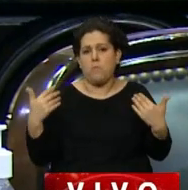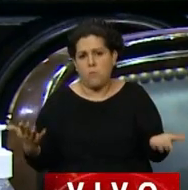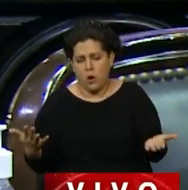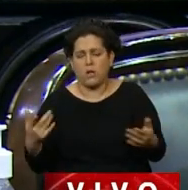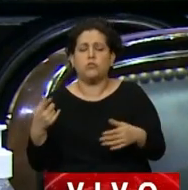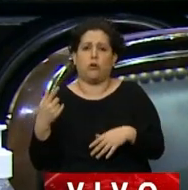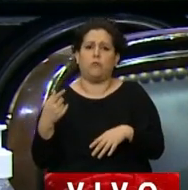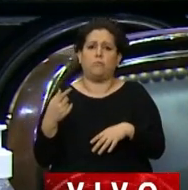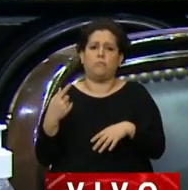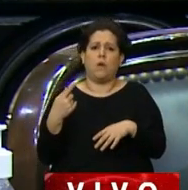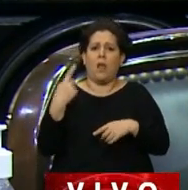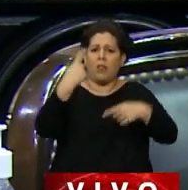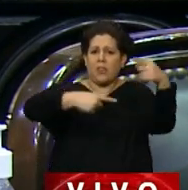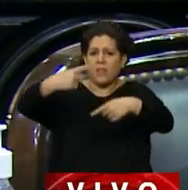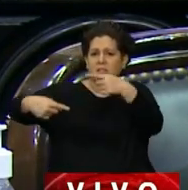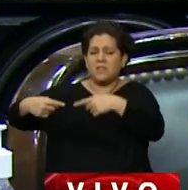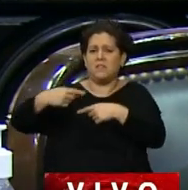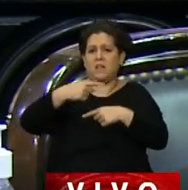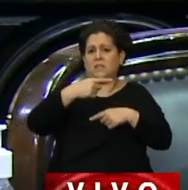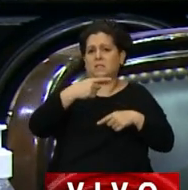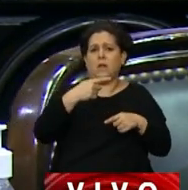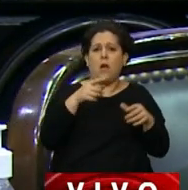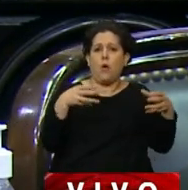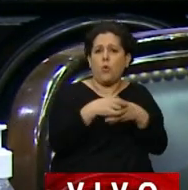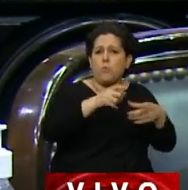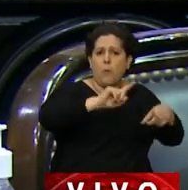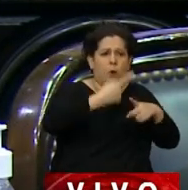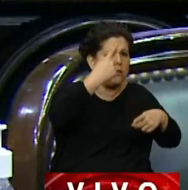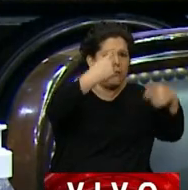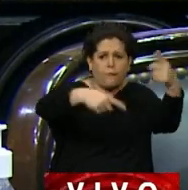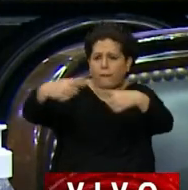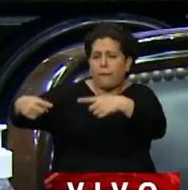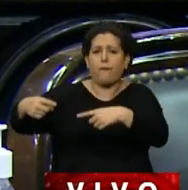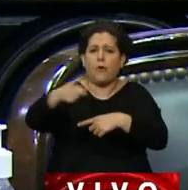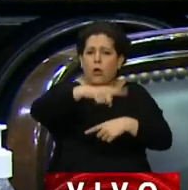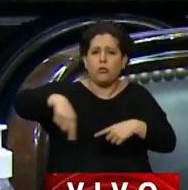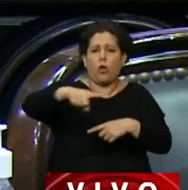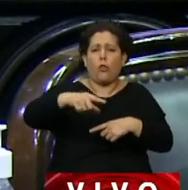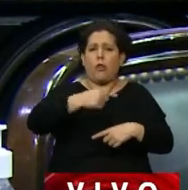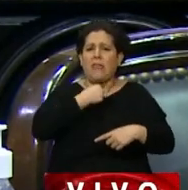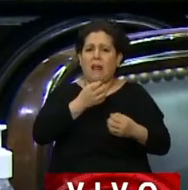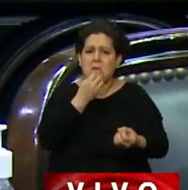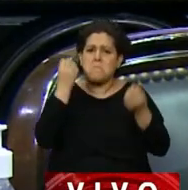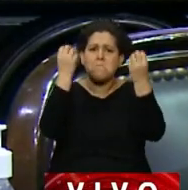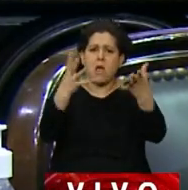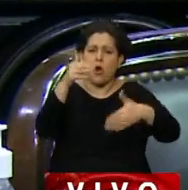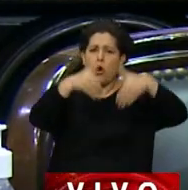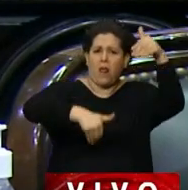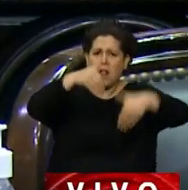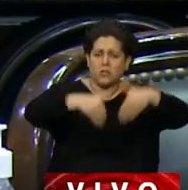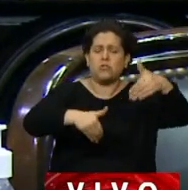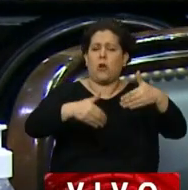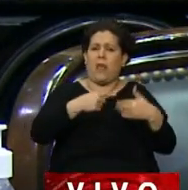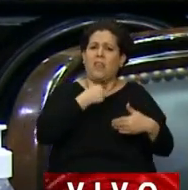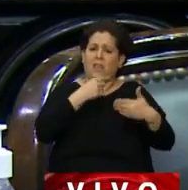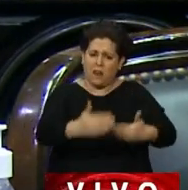el objeto, desde distintas pertenencias partidarias, pero con el objeto de mejorar el sistema, de dar un paso adelante